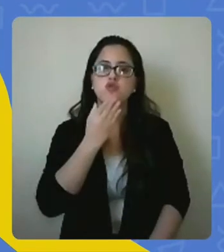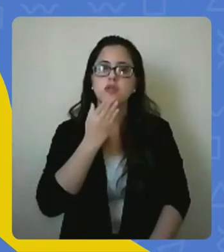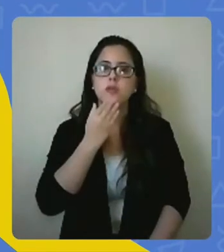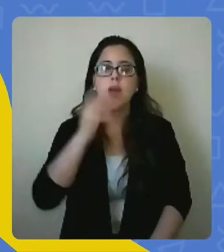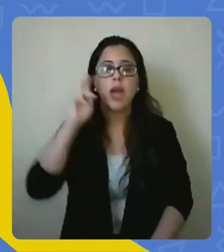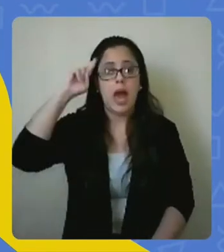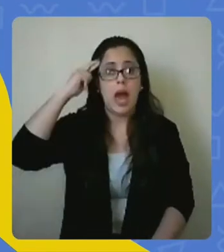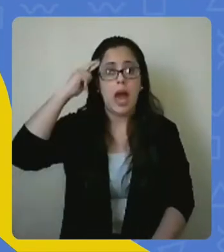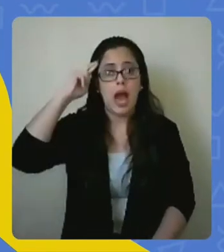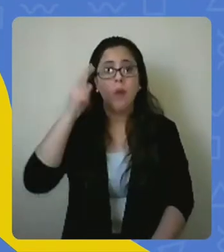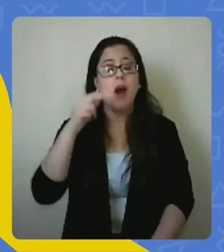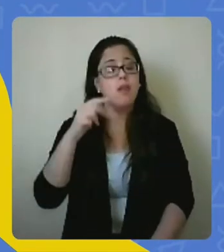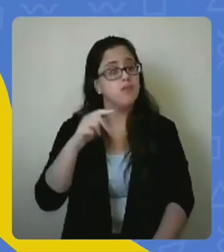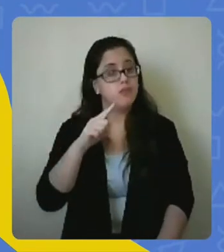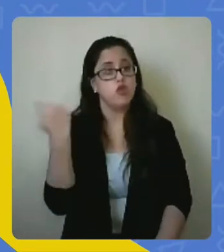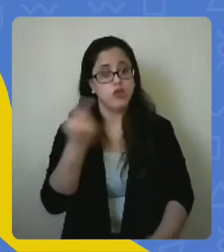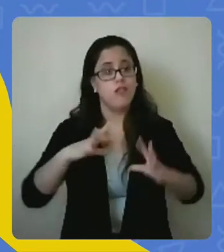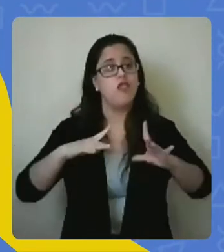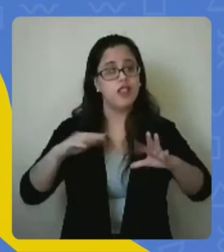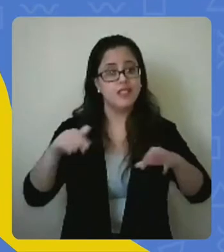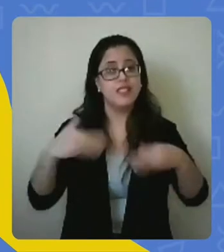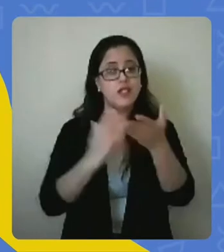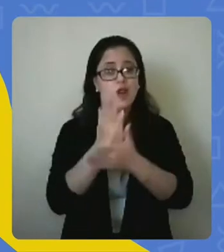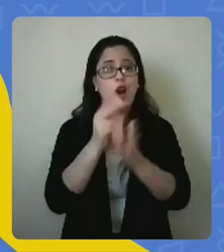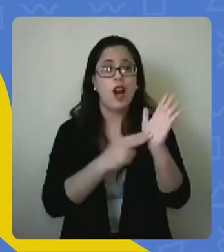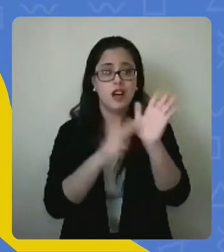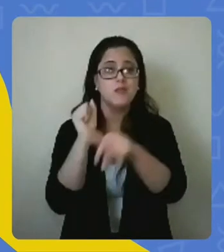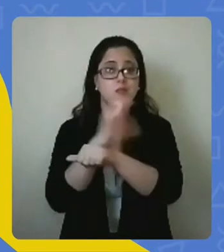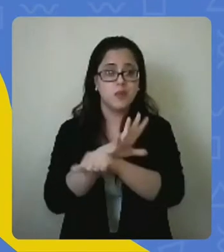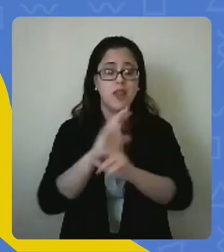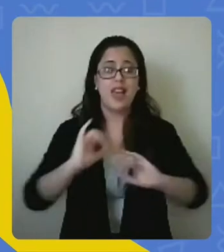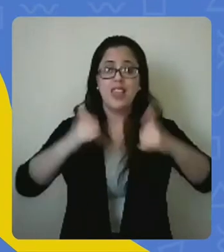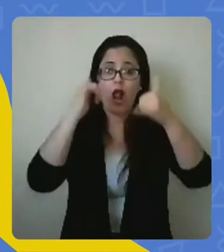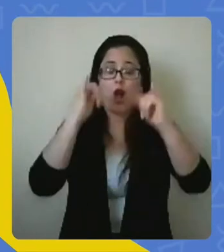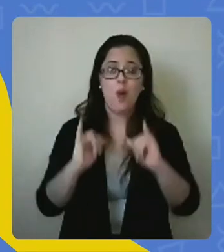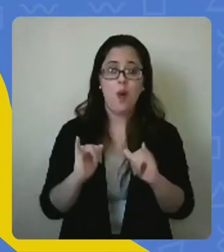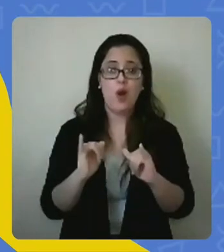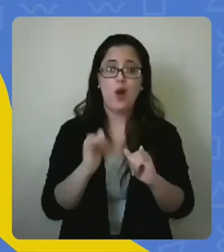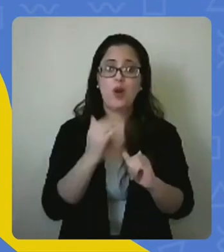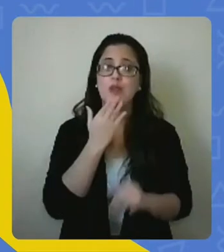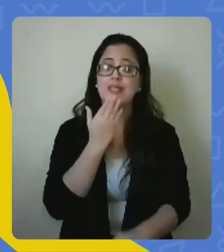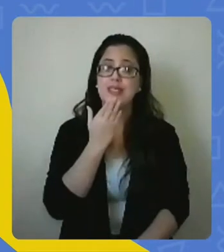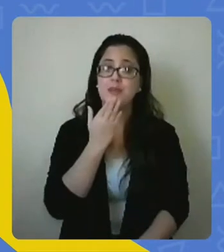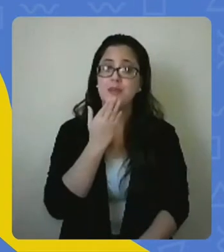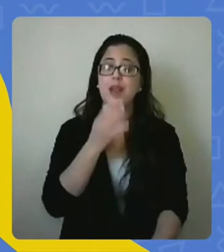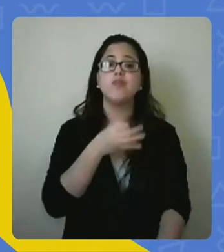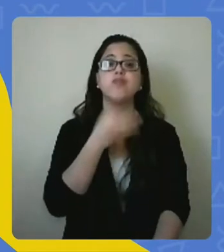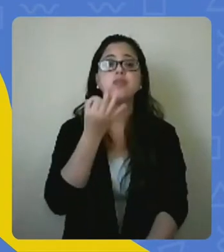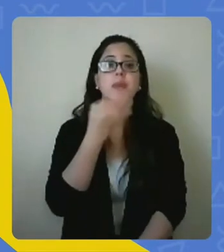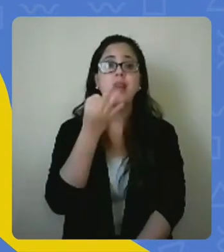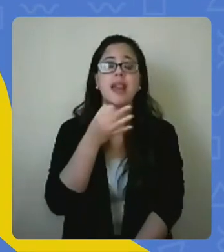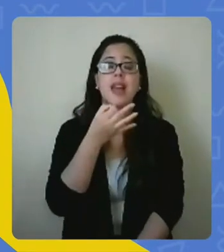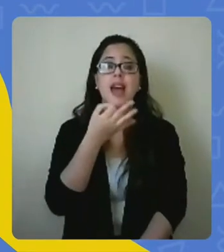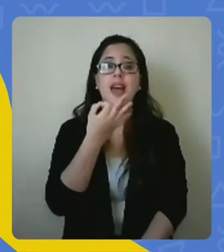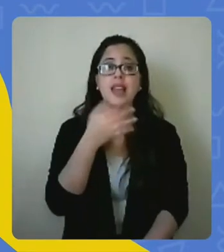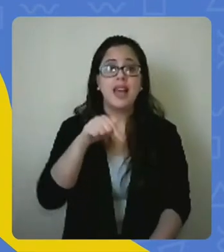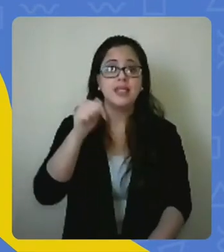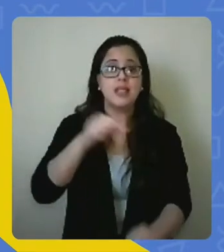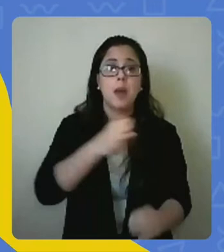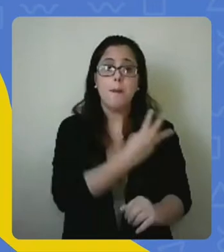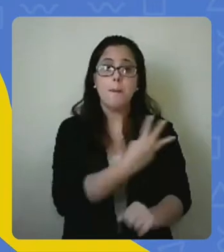Y ya que vamos a partir con la presentación de los juegos, también quiero decirles que en nuestra página